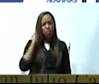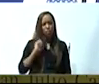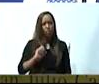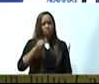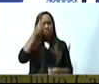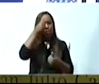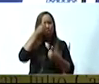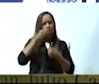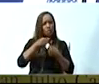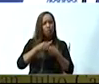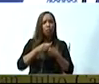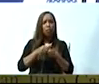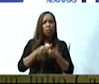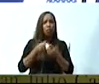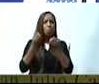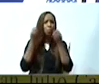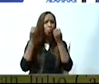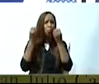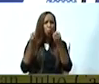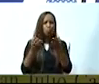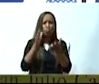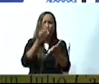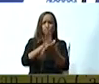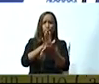propia CDEEE.